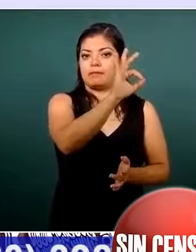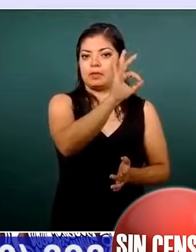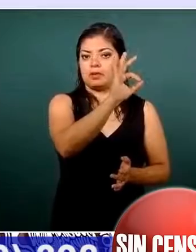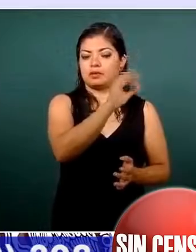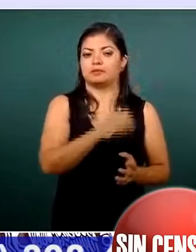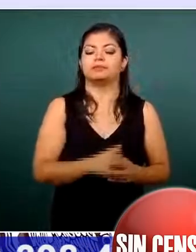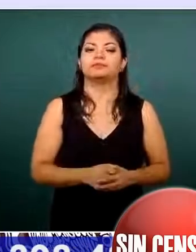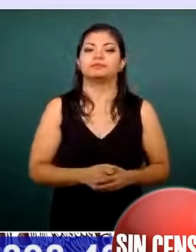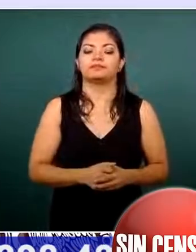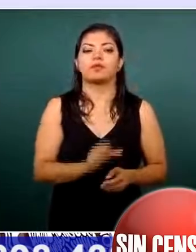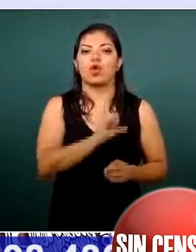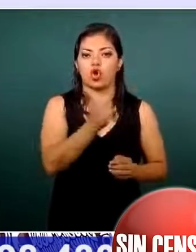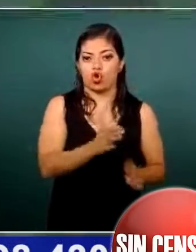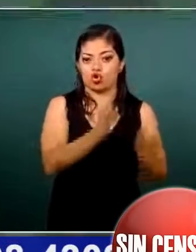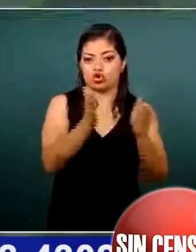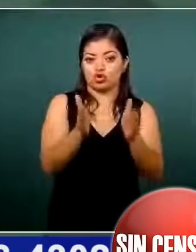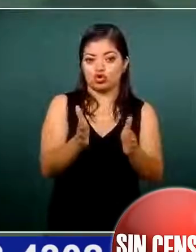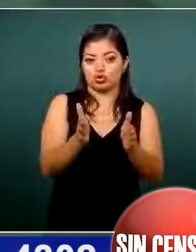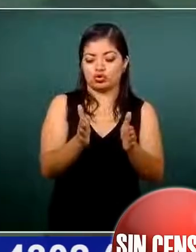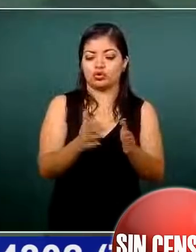Otro recuadro